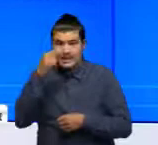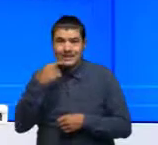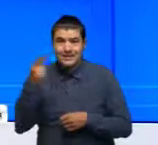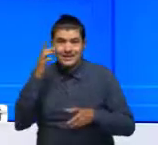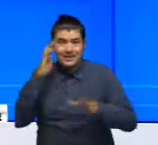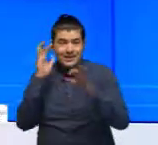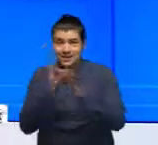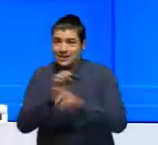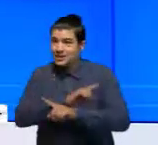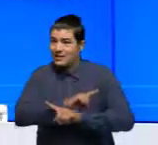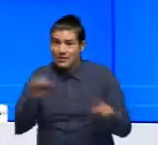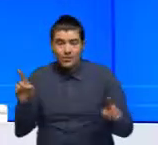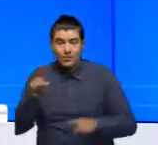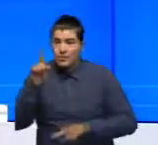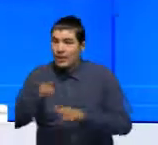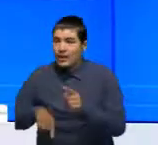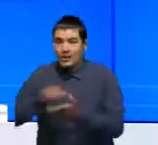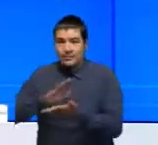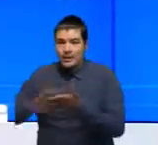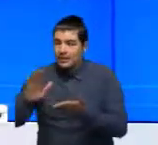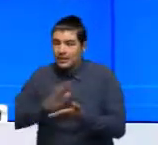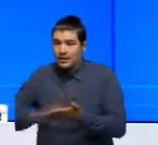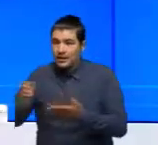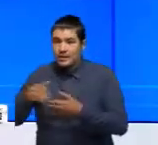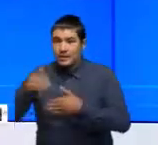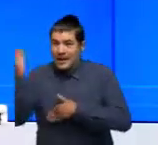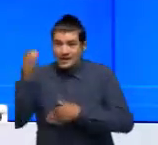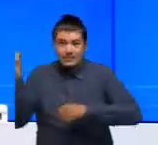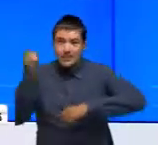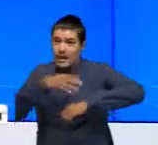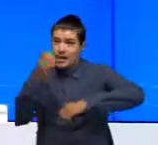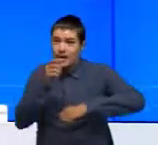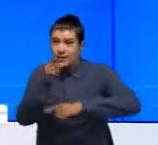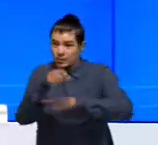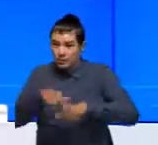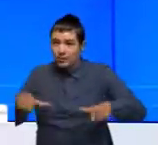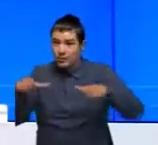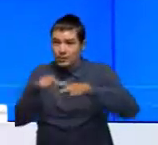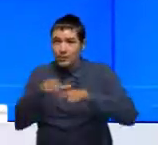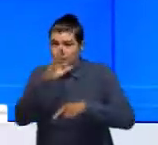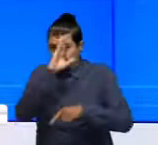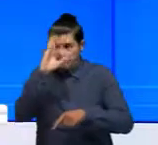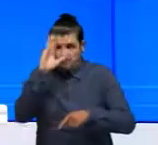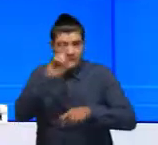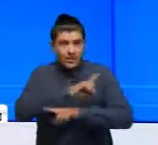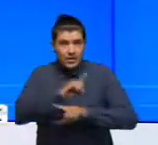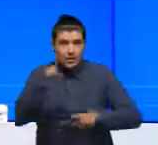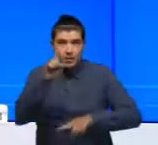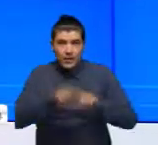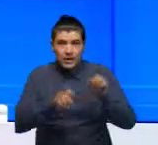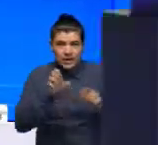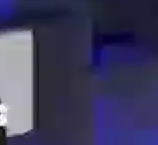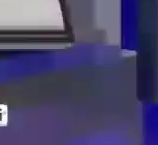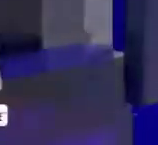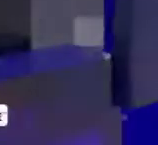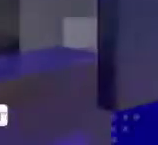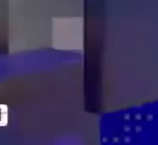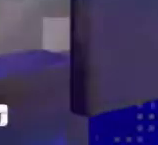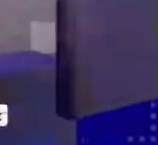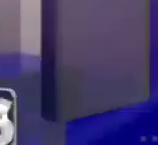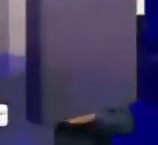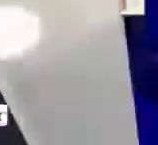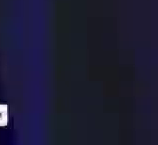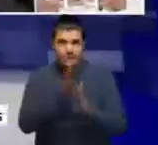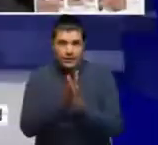enfático en que no se permitirá el ingreso de más residuos a esa localidad heriberto mariscal usted tiene más detalles adelante